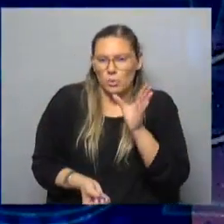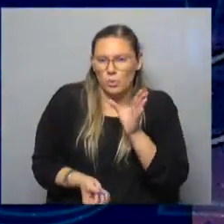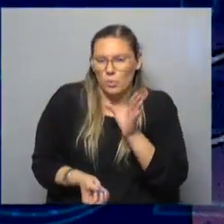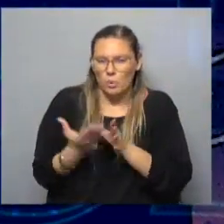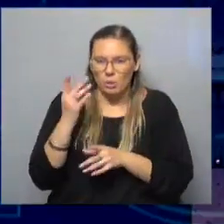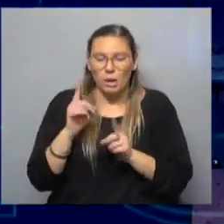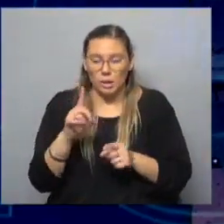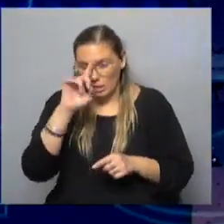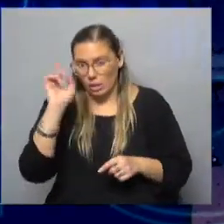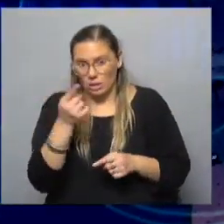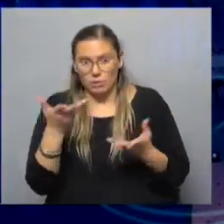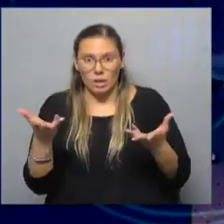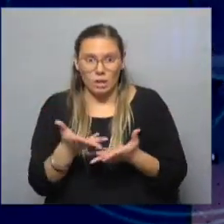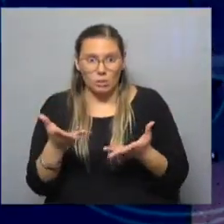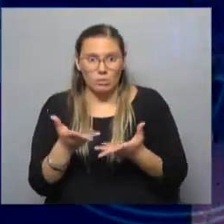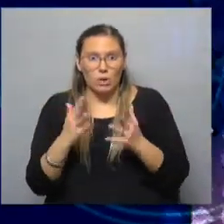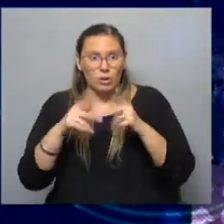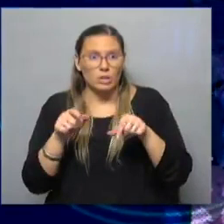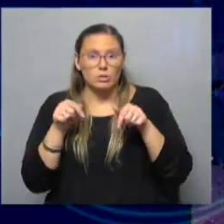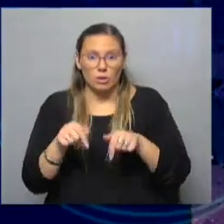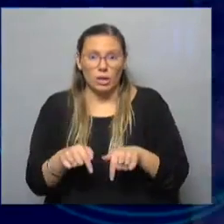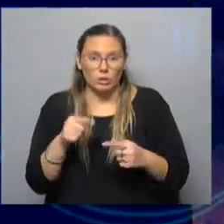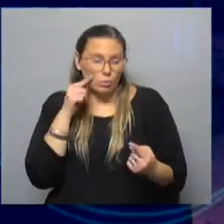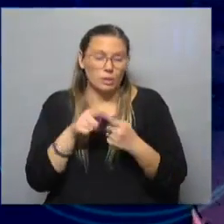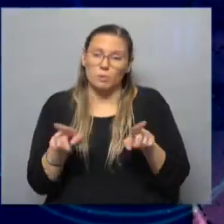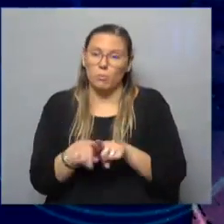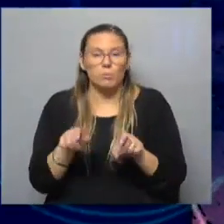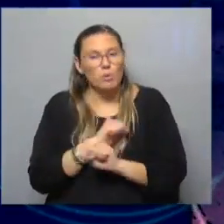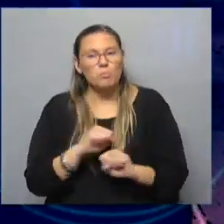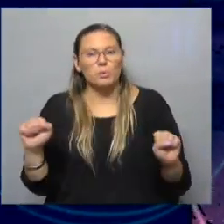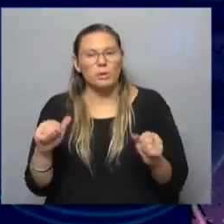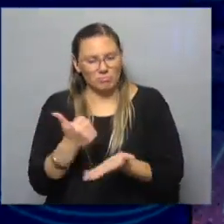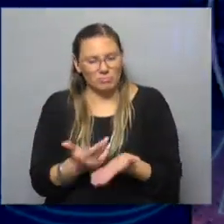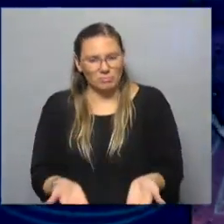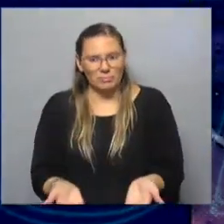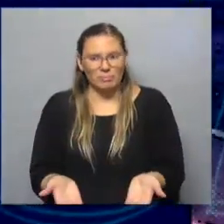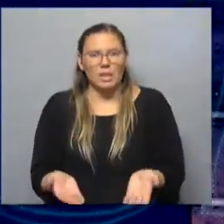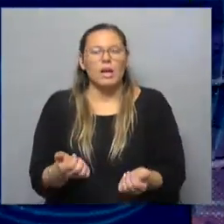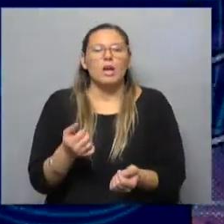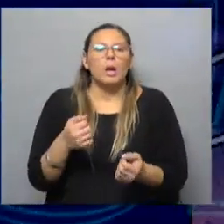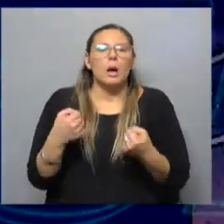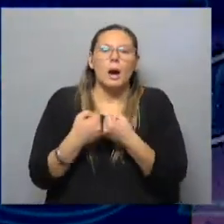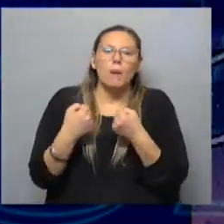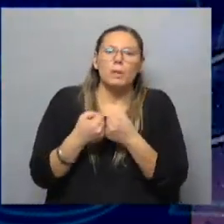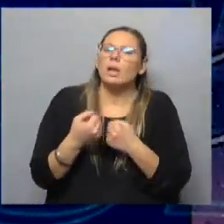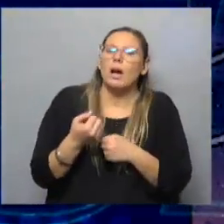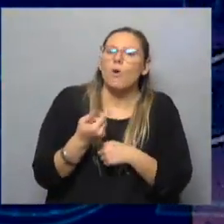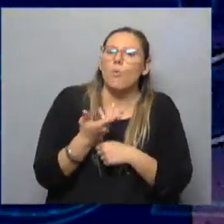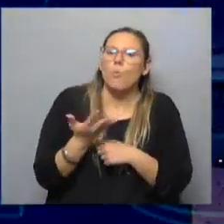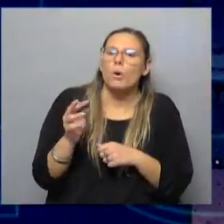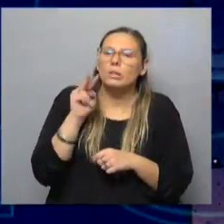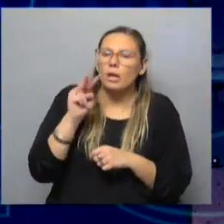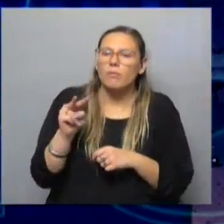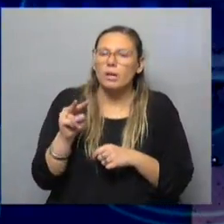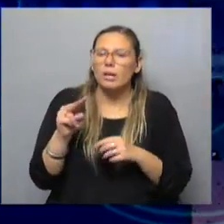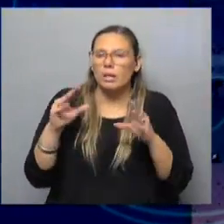internacional. Cumplió su visión, armó esto con esta intención y lo logró. Aquí estamos. ¿Cuántas peleas son en total las que vamos a ver en la noche? Y